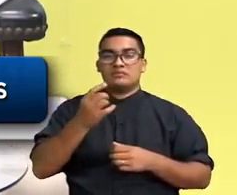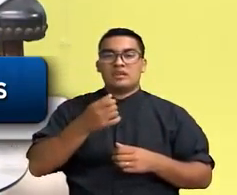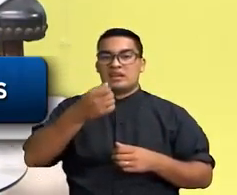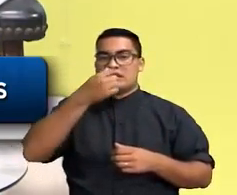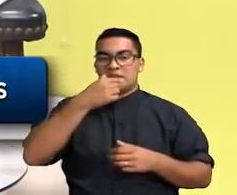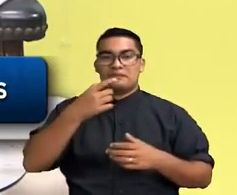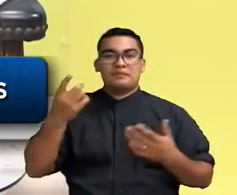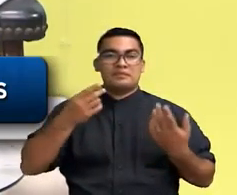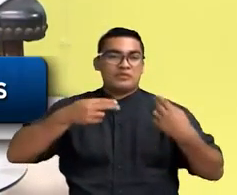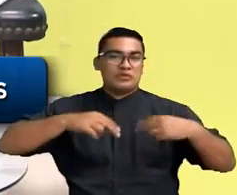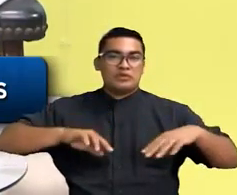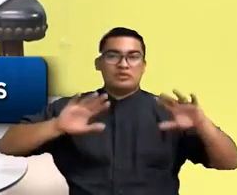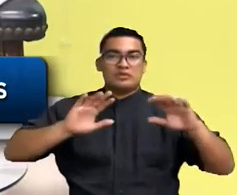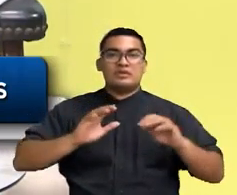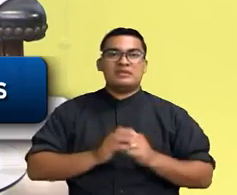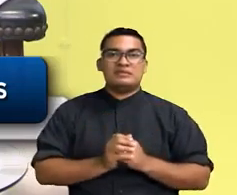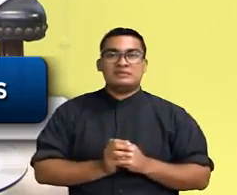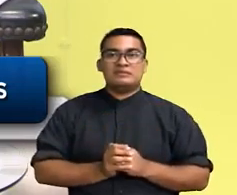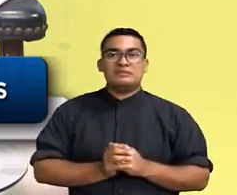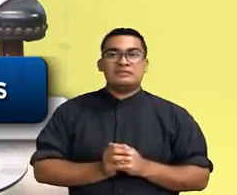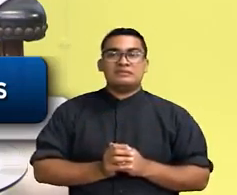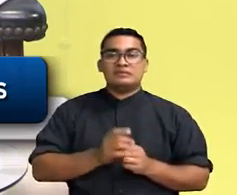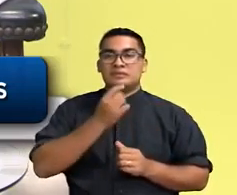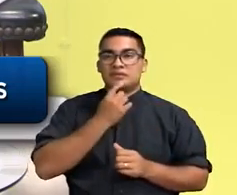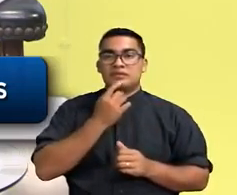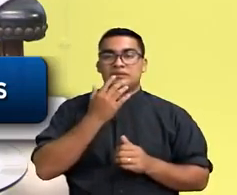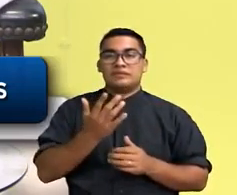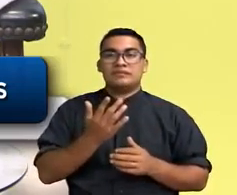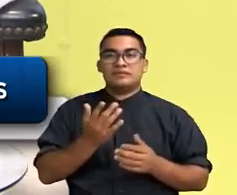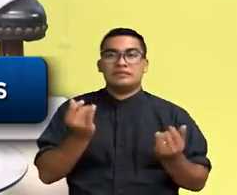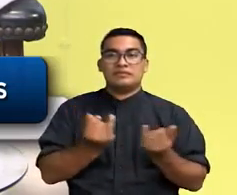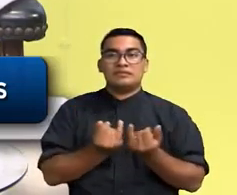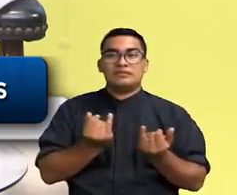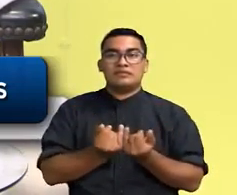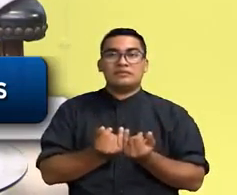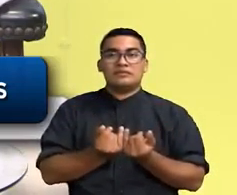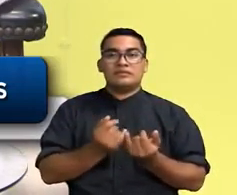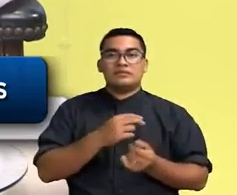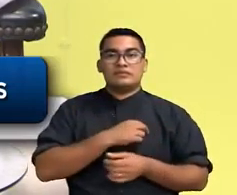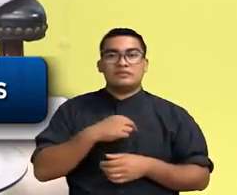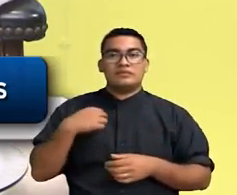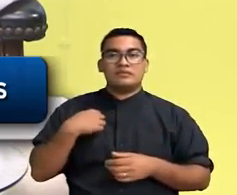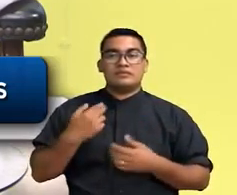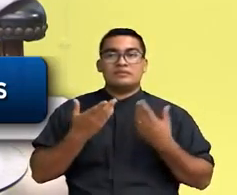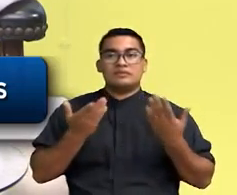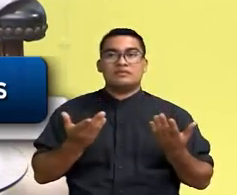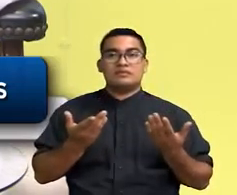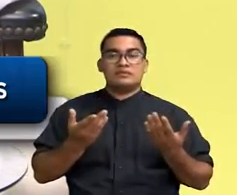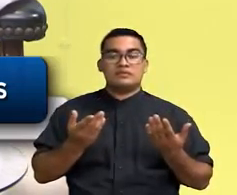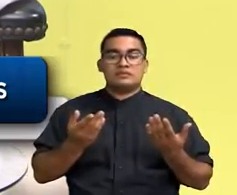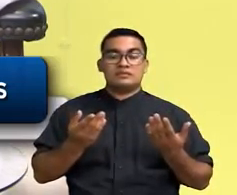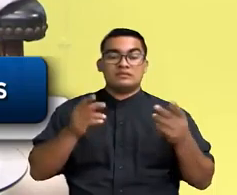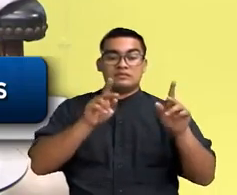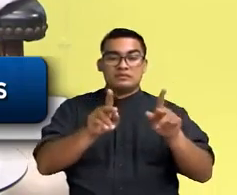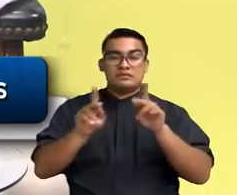La medicina alternativa, porque vemos con educar al paciente,